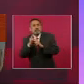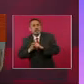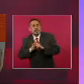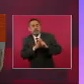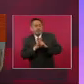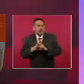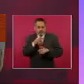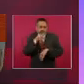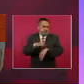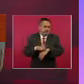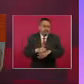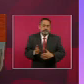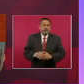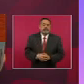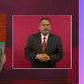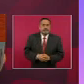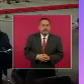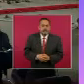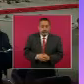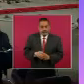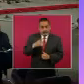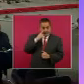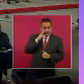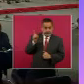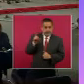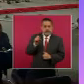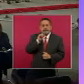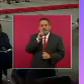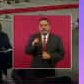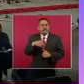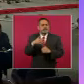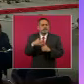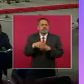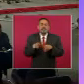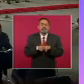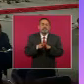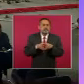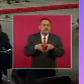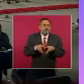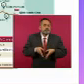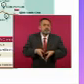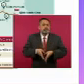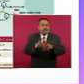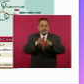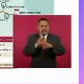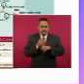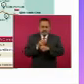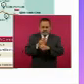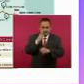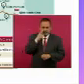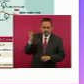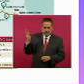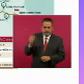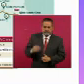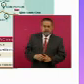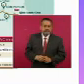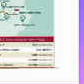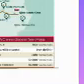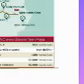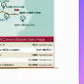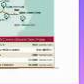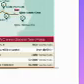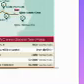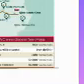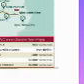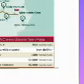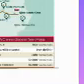favor. Podemos también observar acá un corredor biológico del tren donde sumamos de 31 ejidos, 19 ejidos